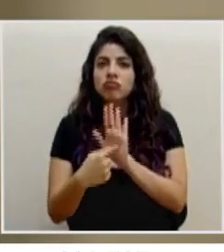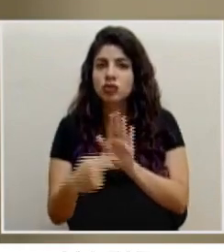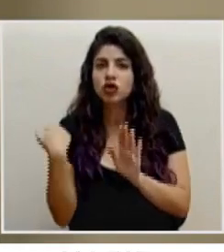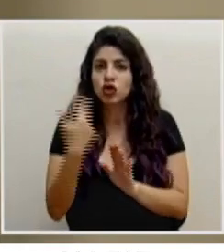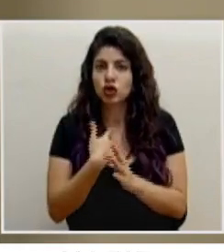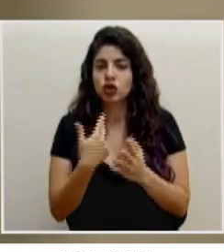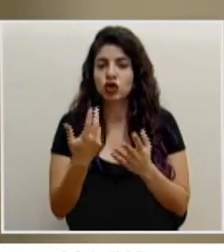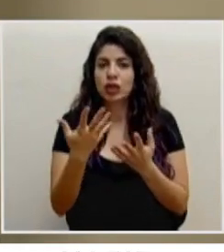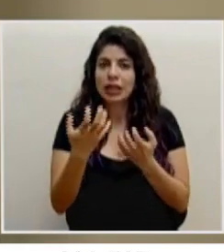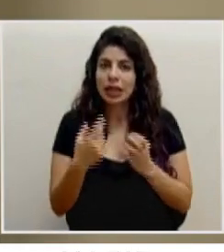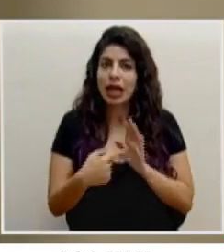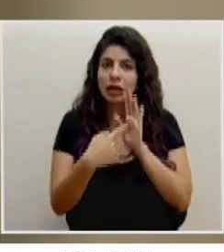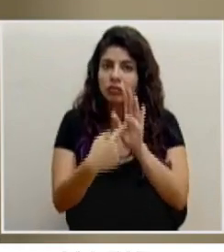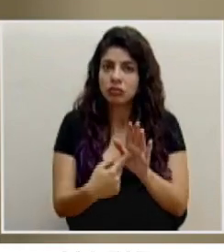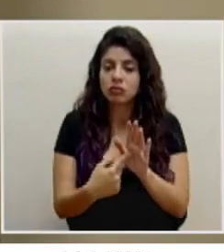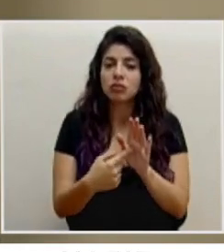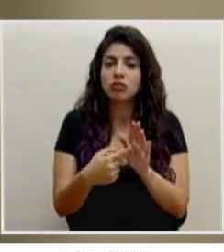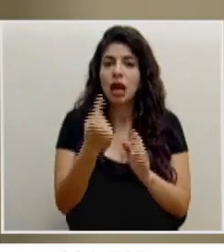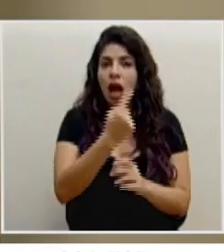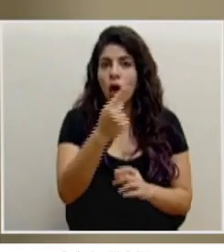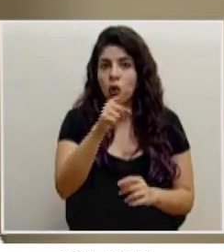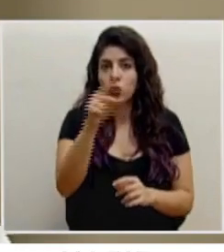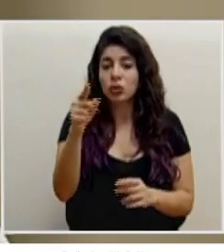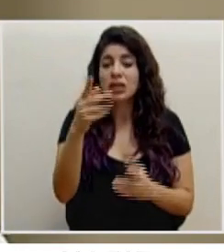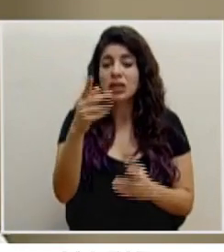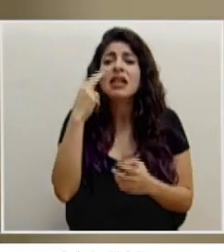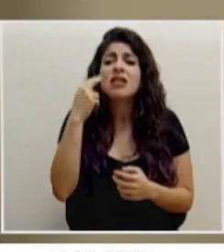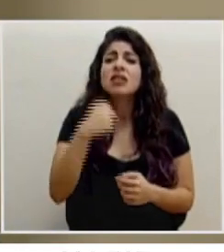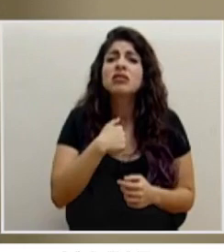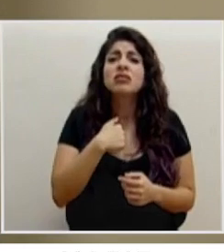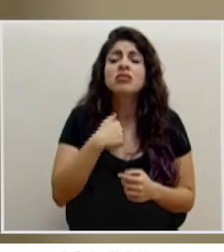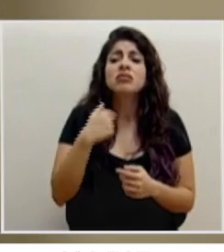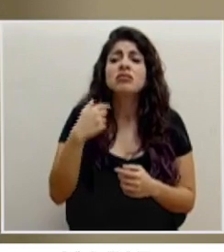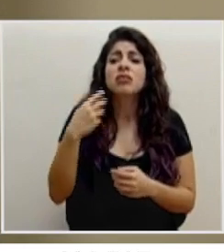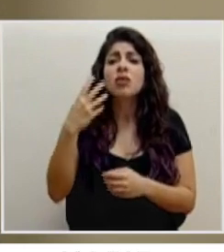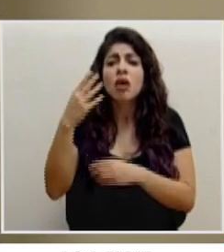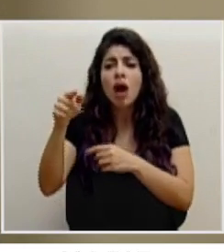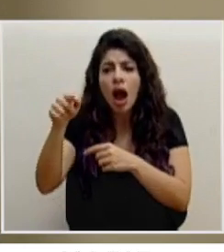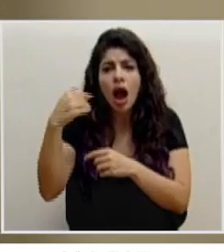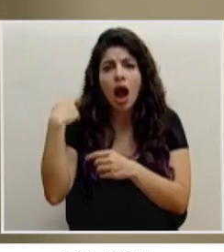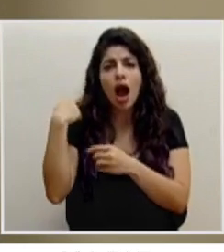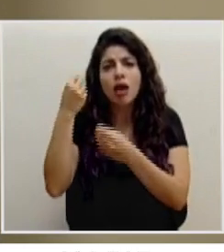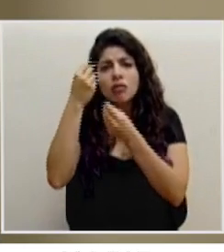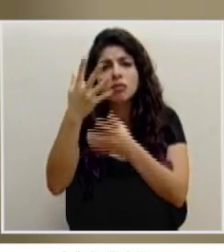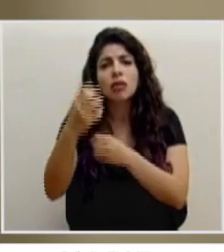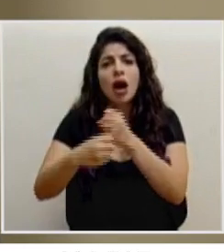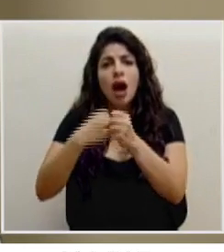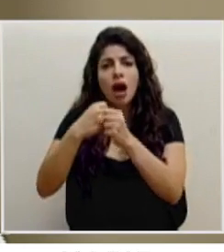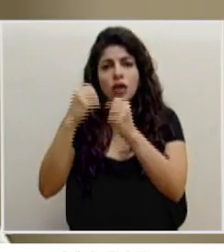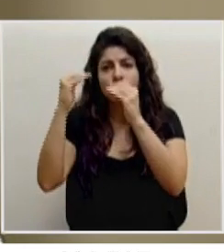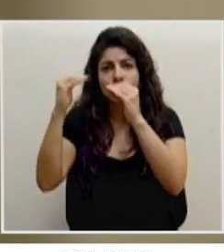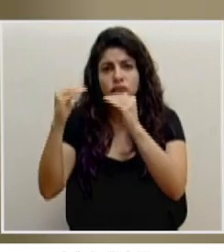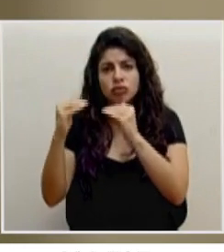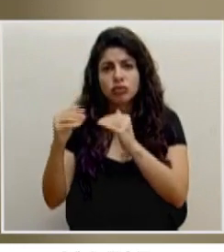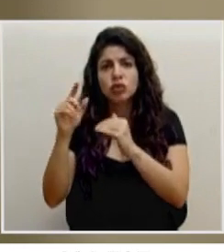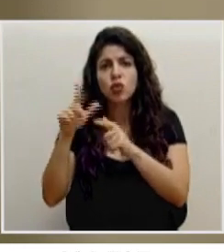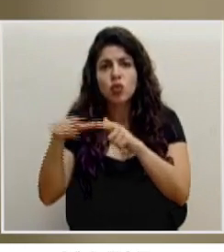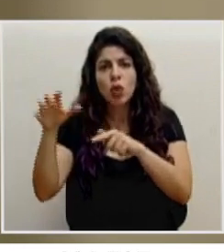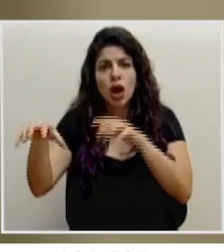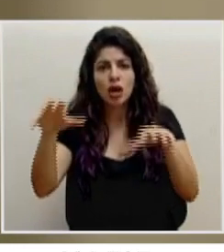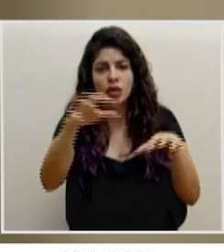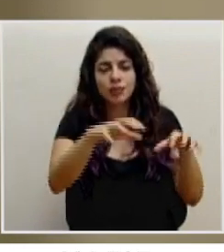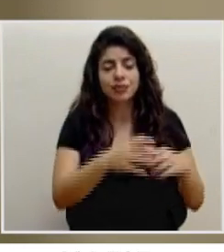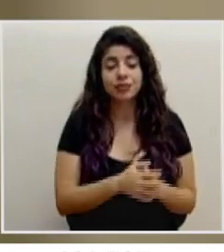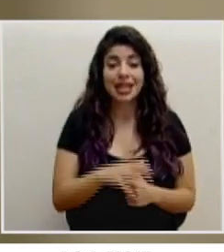queremos compartir con cada uno de ustedes en este proceso de vacunación. En la caja vamos